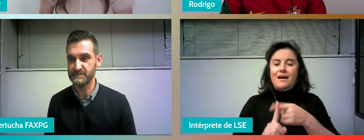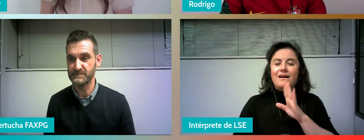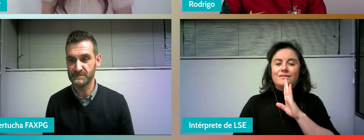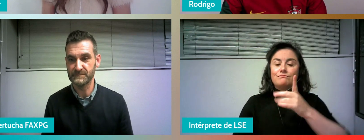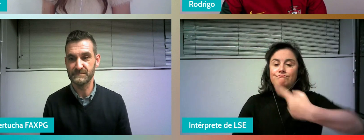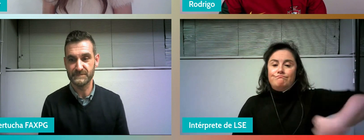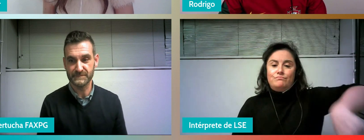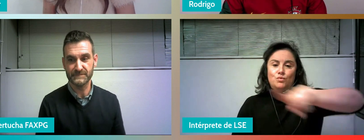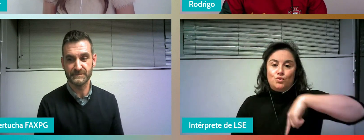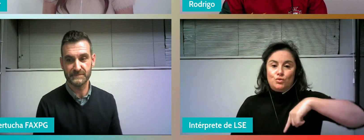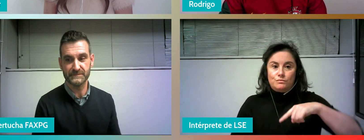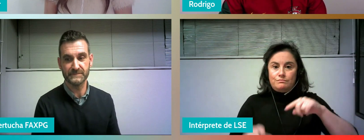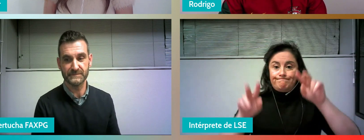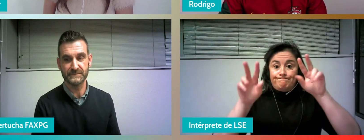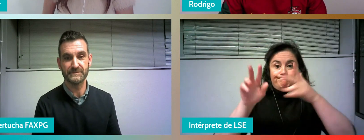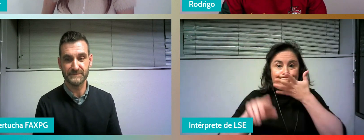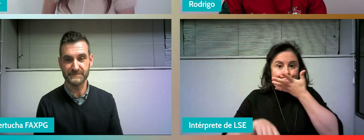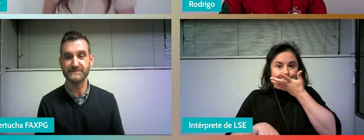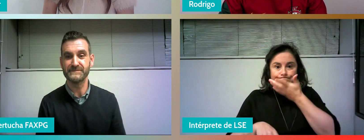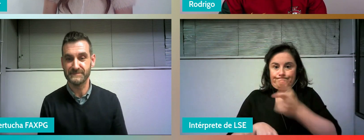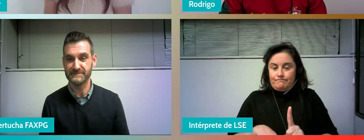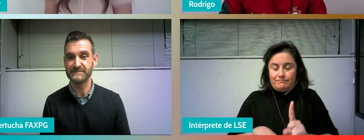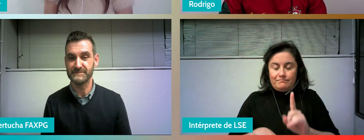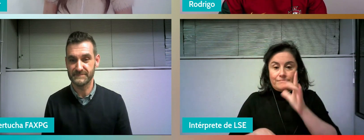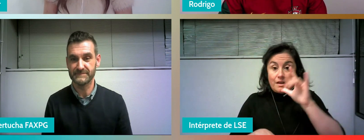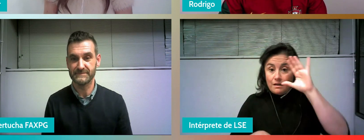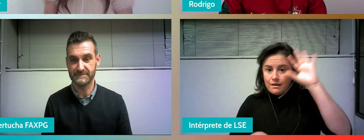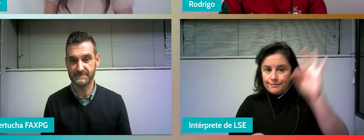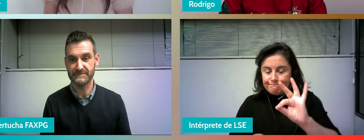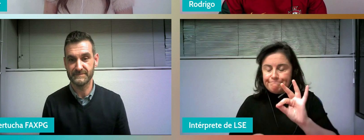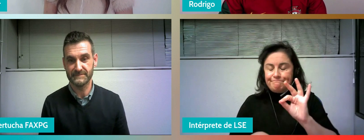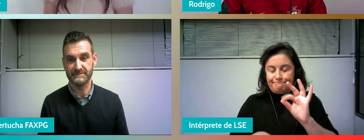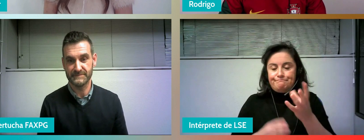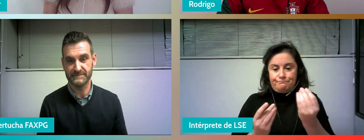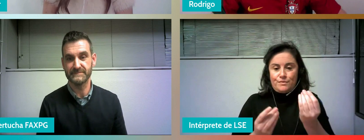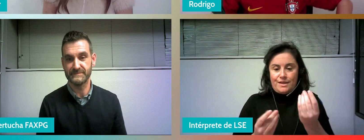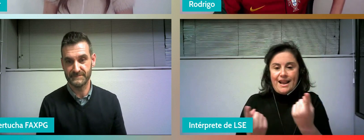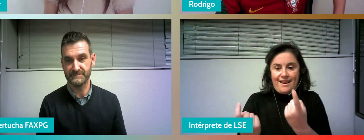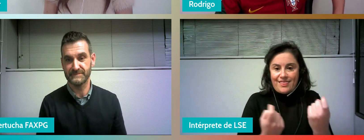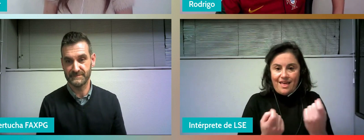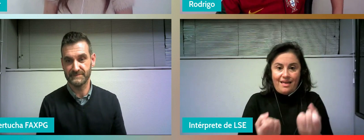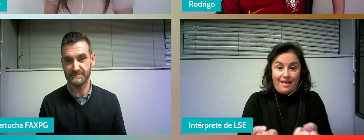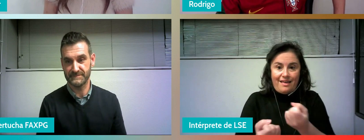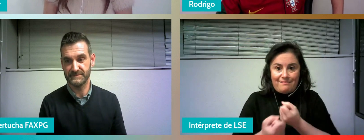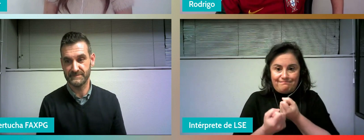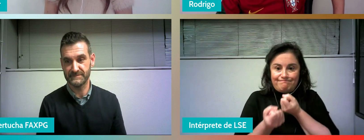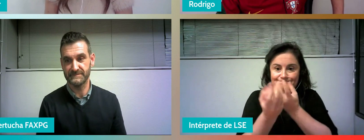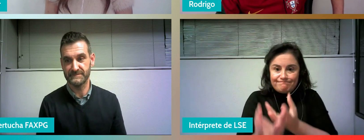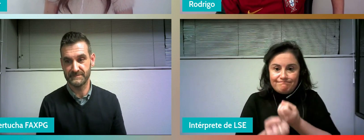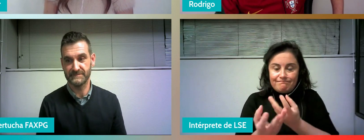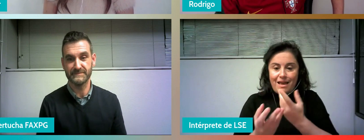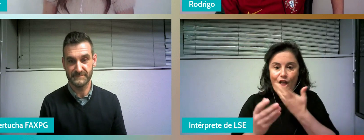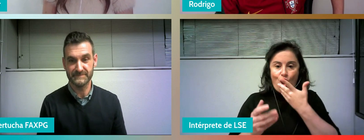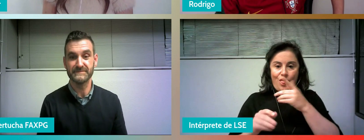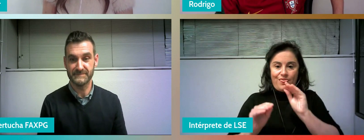somos alleos a todo isto e pois, é moi necesario que nos contedes a vosa